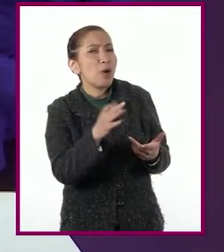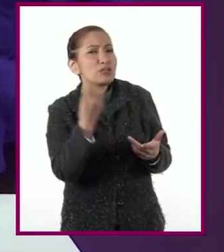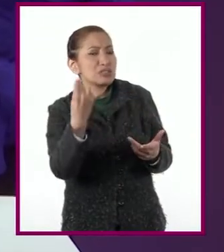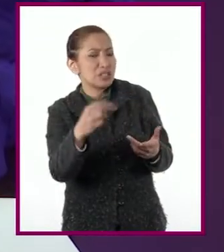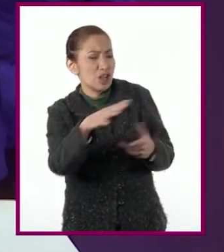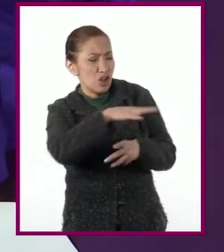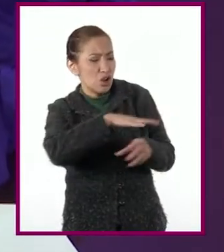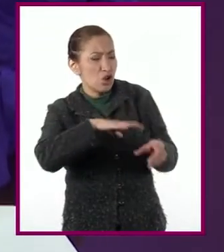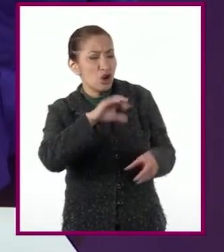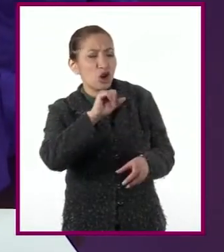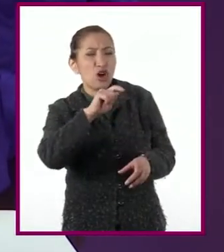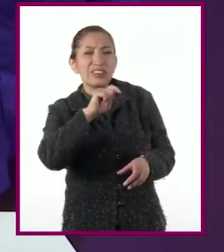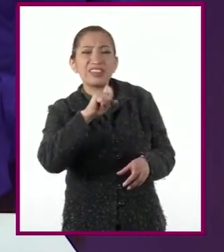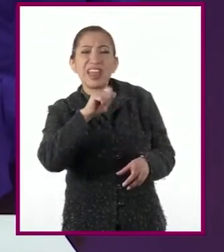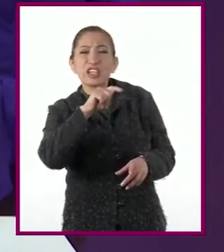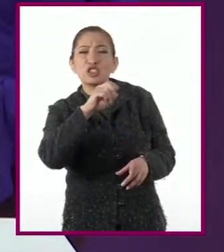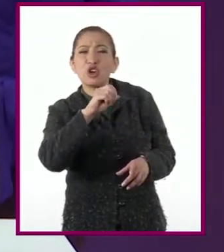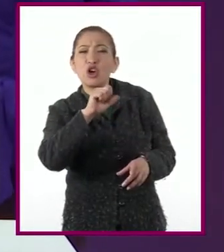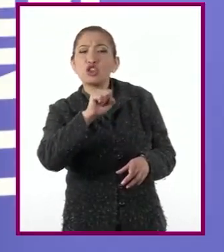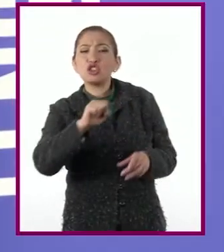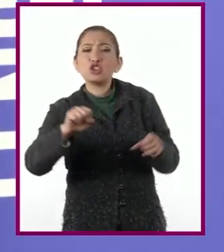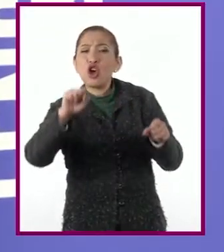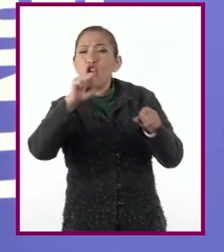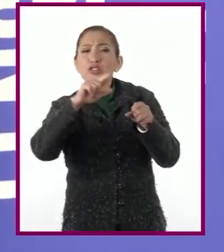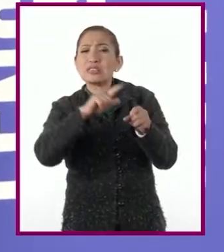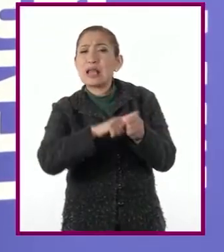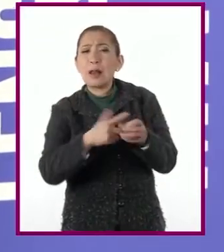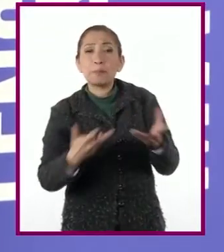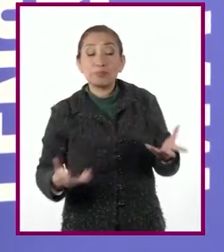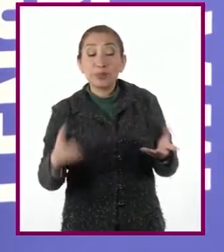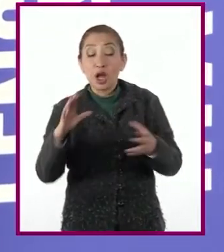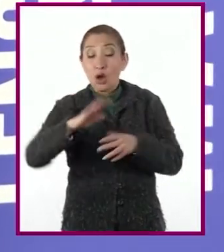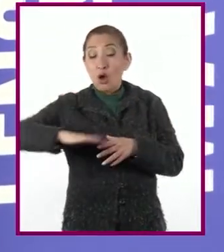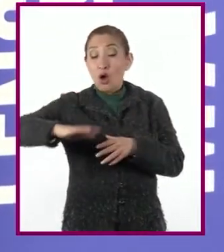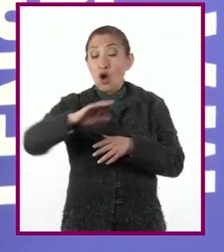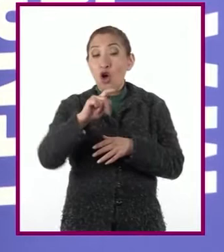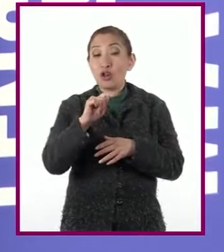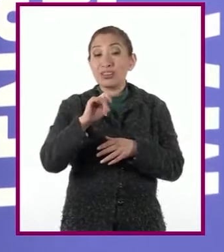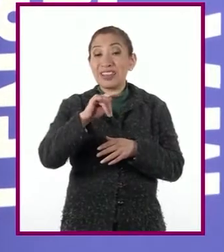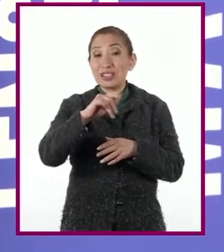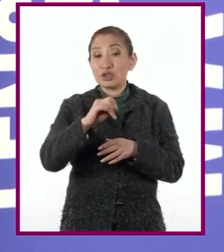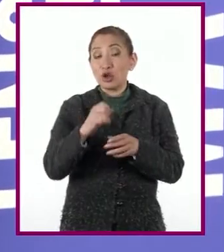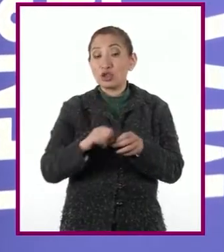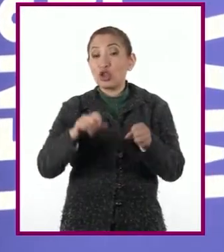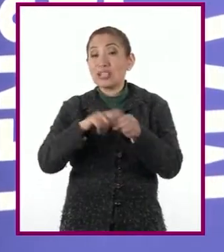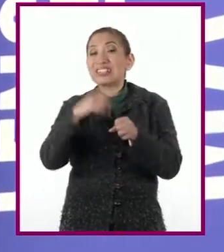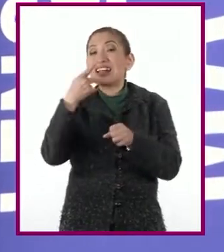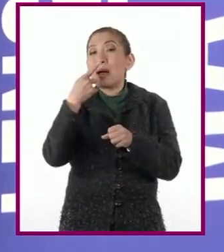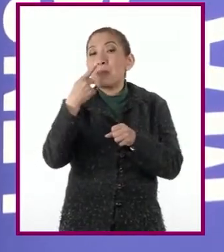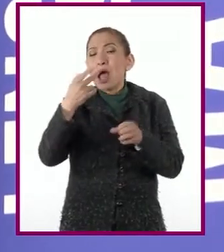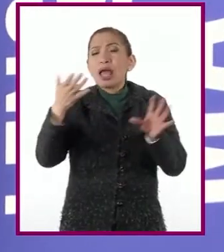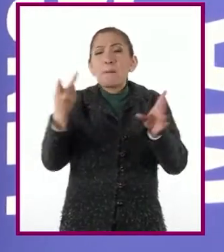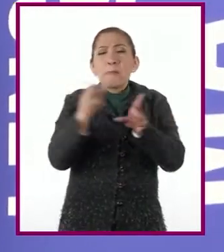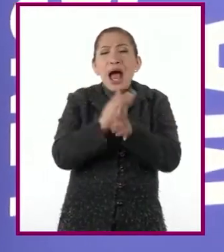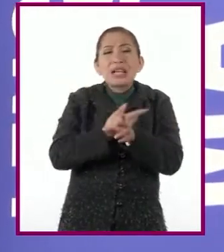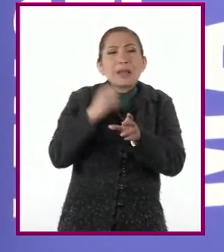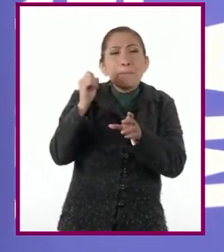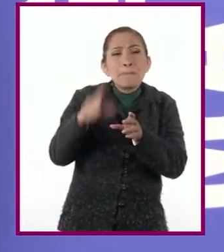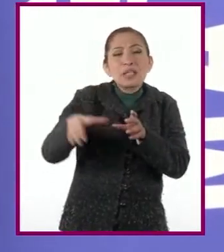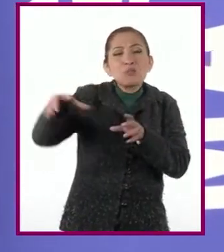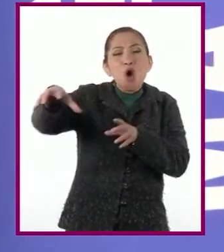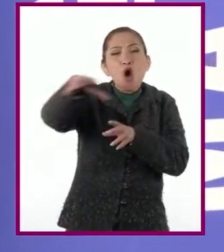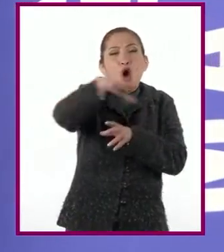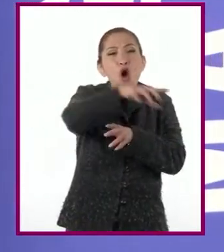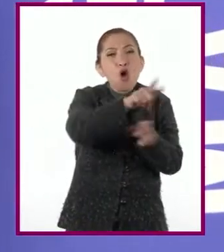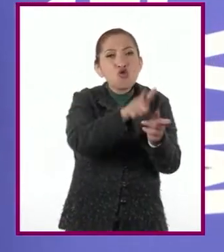llamar contexto social, profesora? El contexto social nos habla de las circunstancias o situaciones que afectan